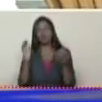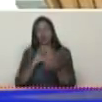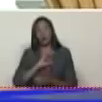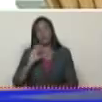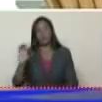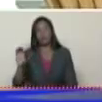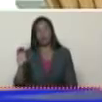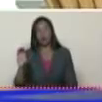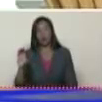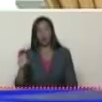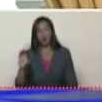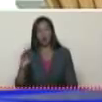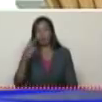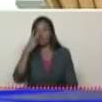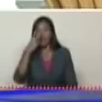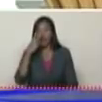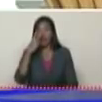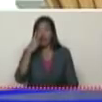compatriotas